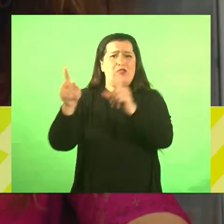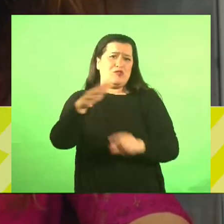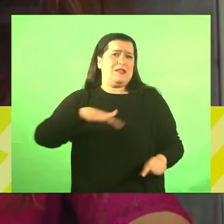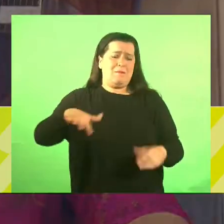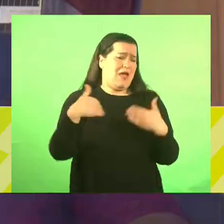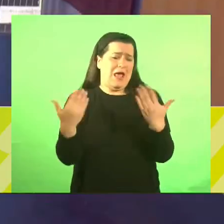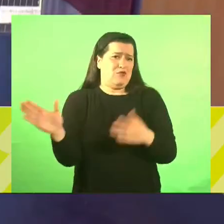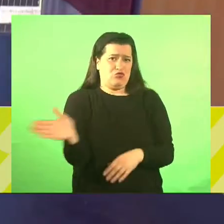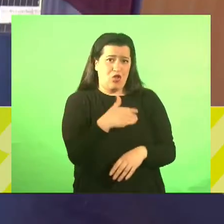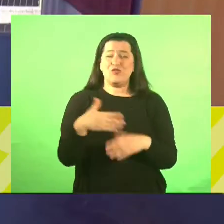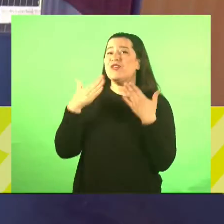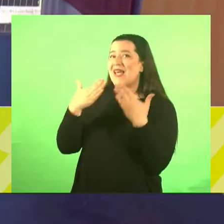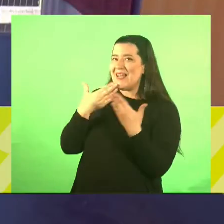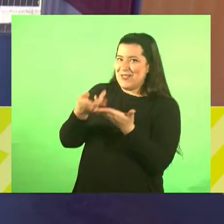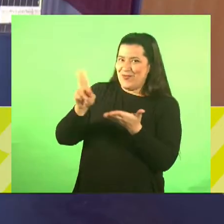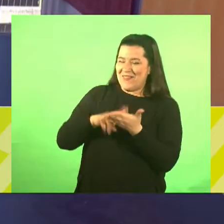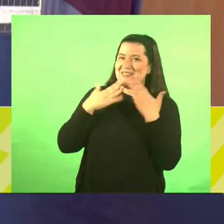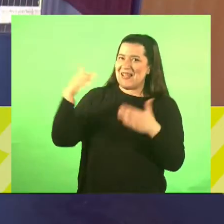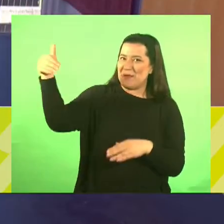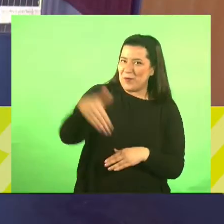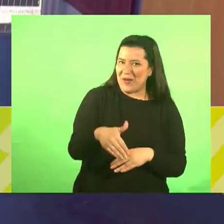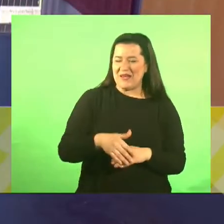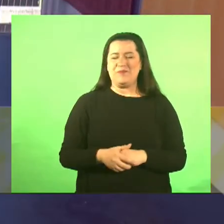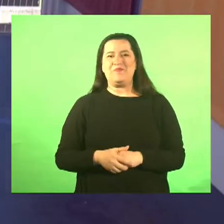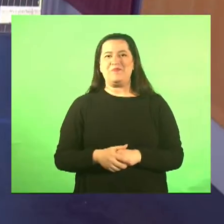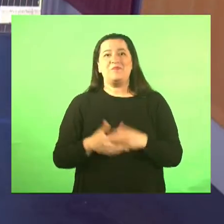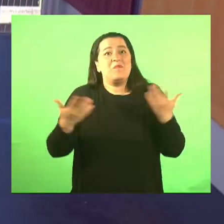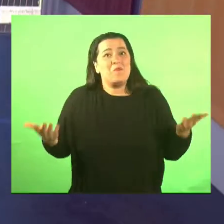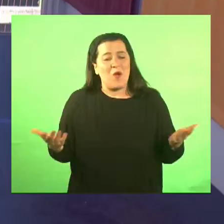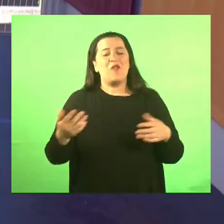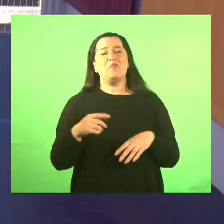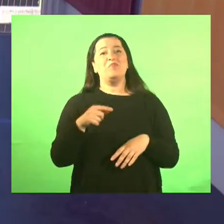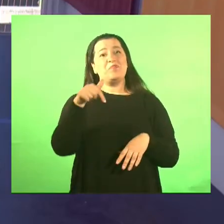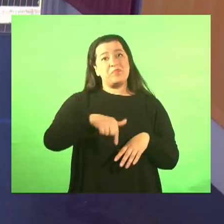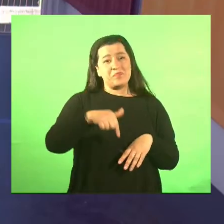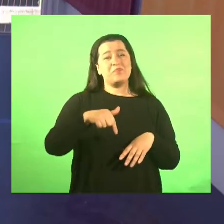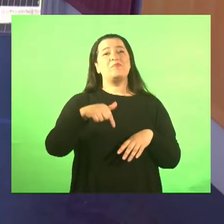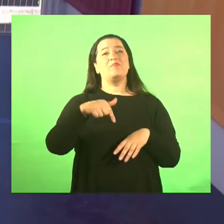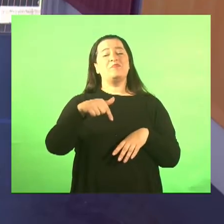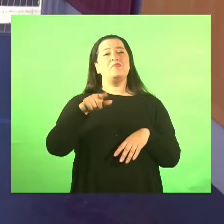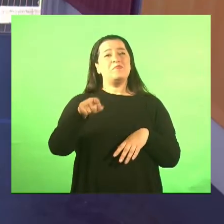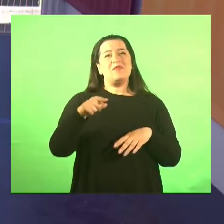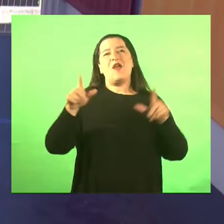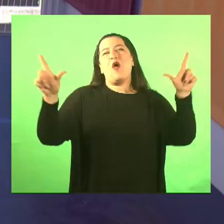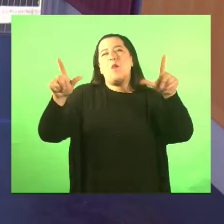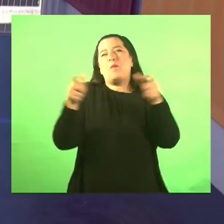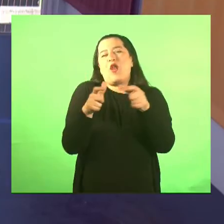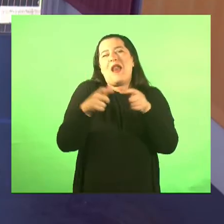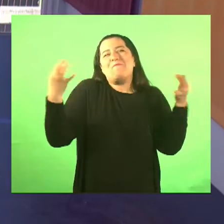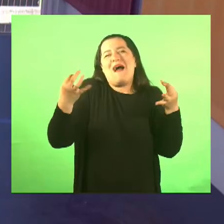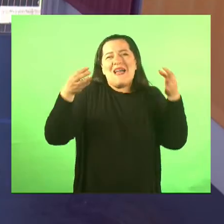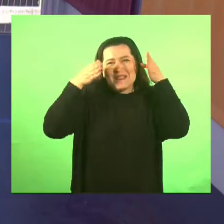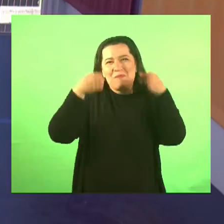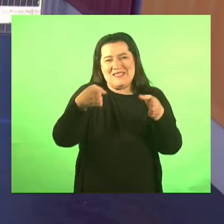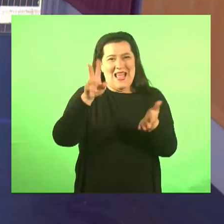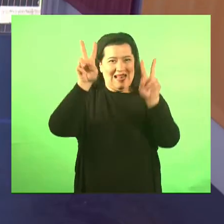comunidad. Gracias otra vez entonces por estar acá. Y en el contexto de este programa especial que estamos dedicando a